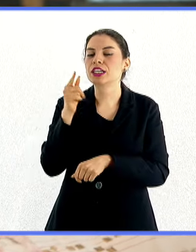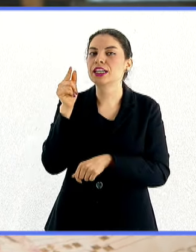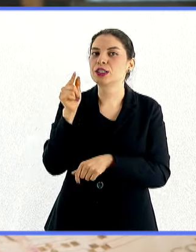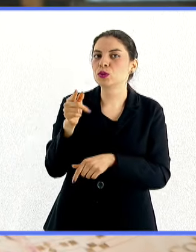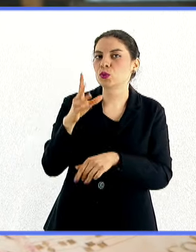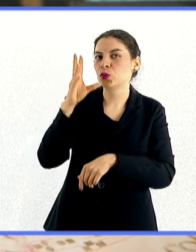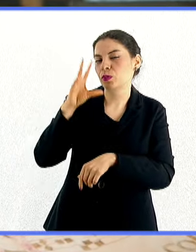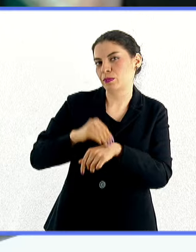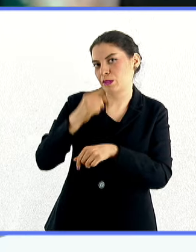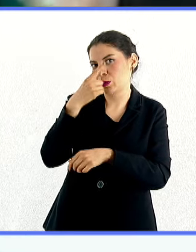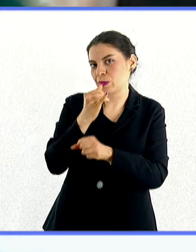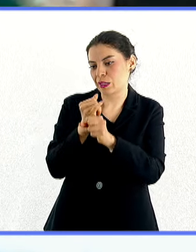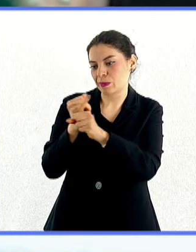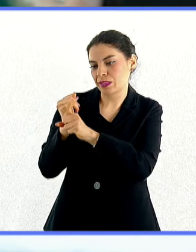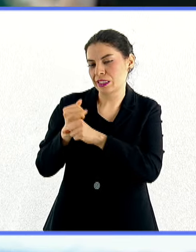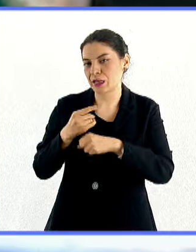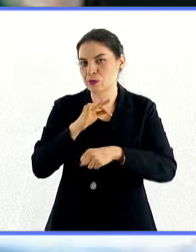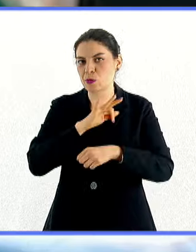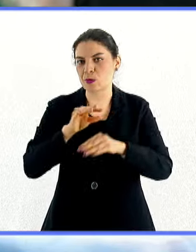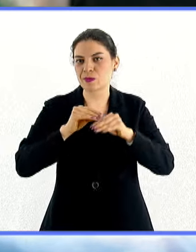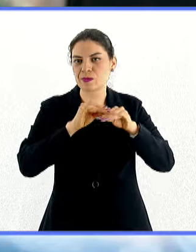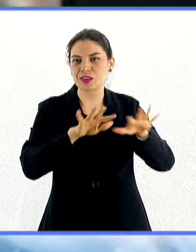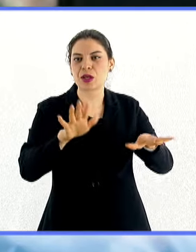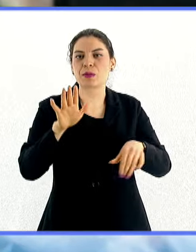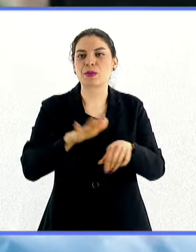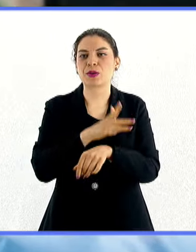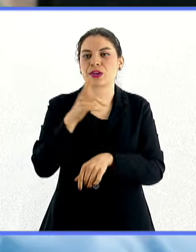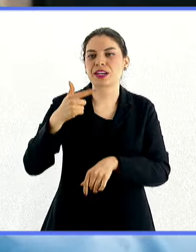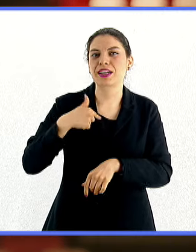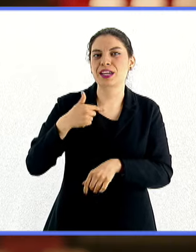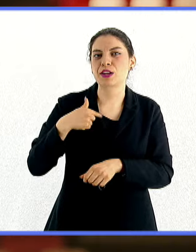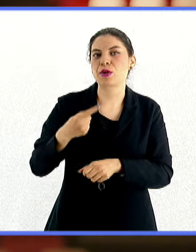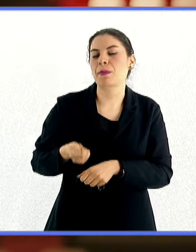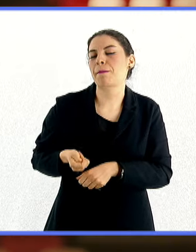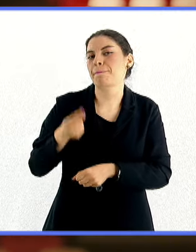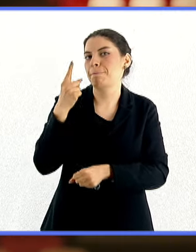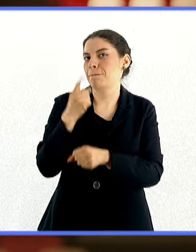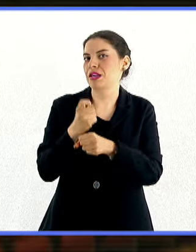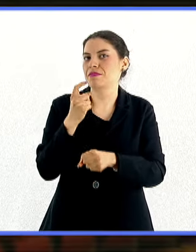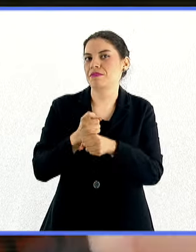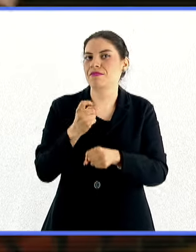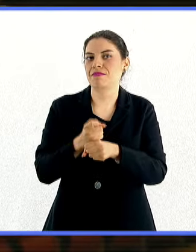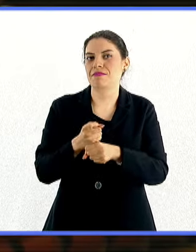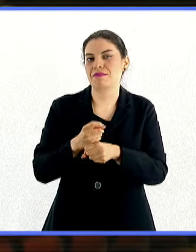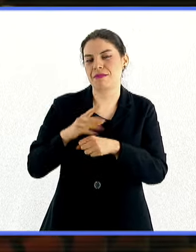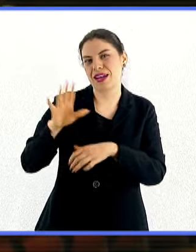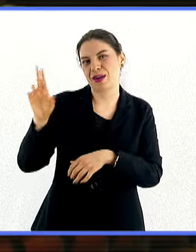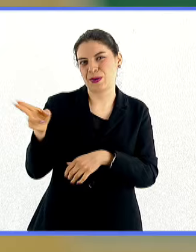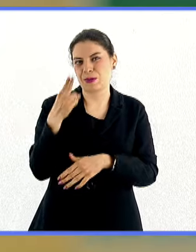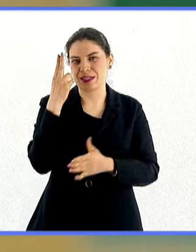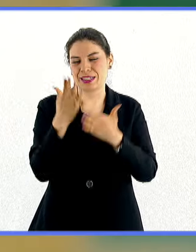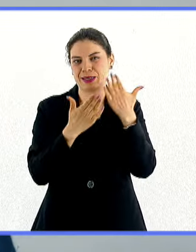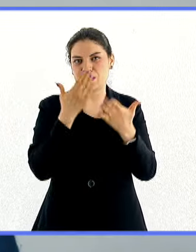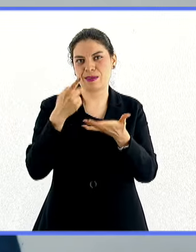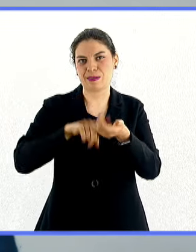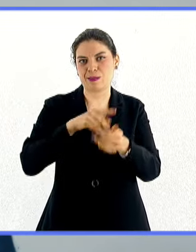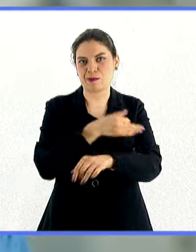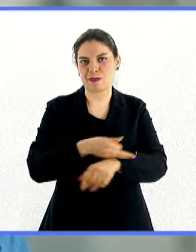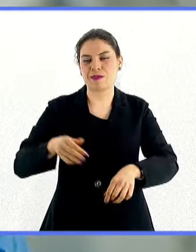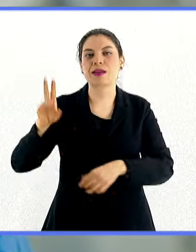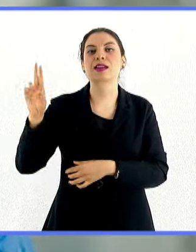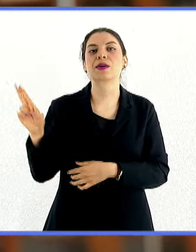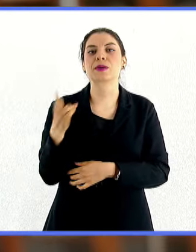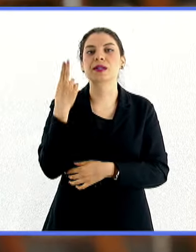y compartirlo con el mundo. Porque logré ser el primer universitario en mi familia. Porque sin la beca que me diste, no lo hubiera logrado. UNAM.